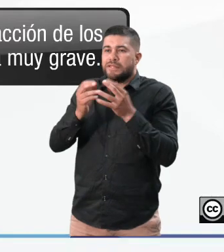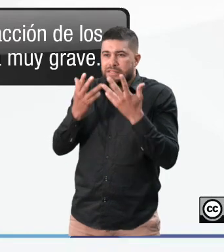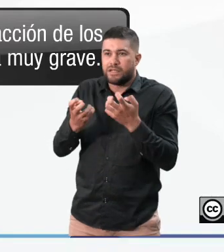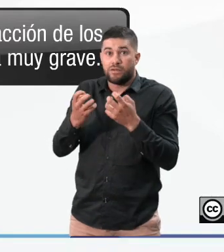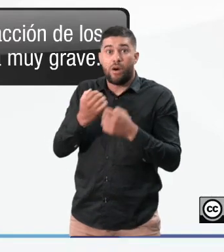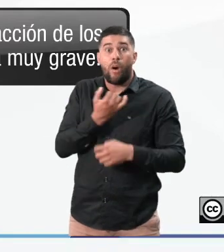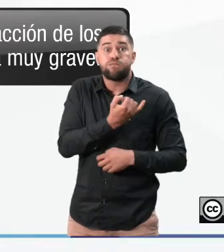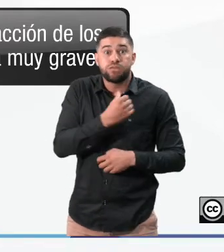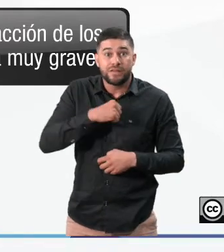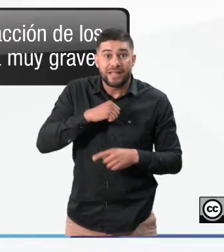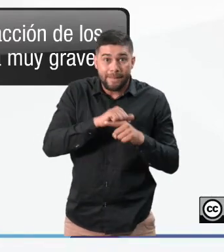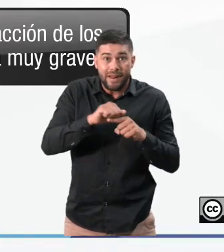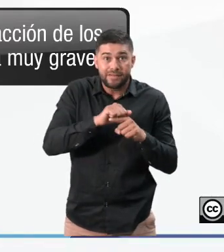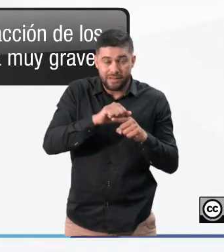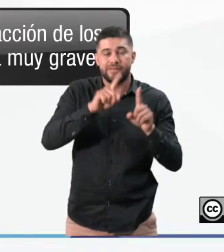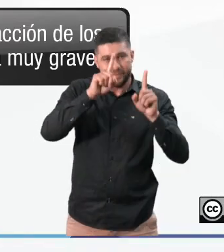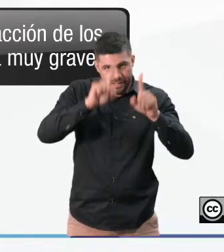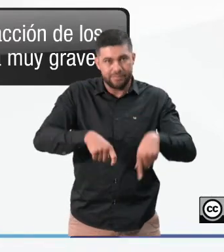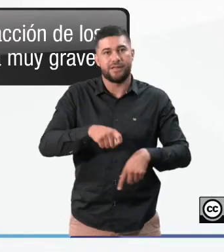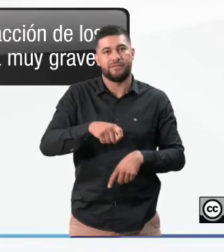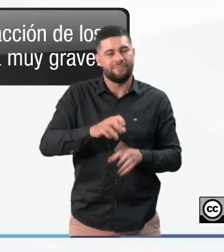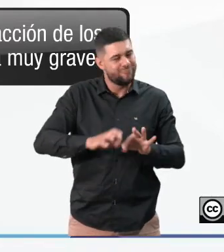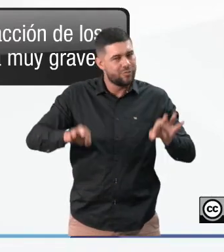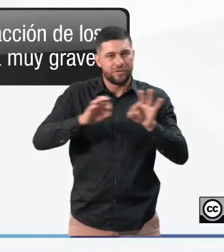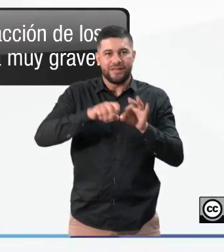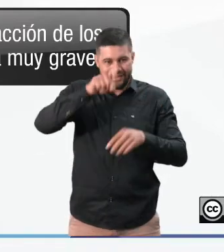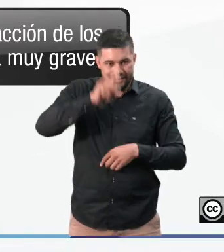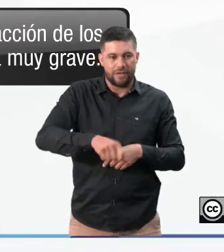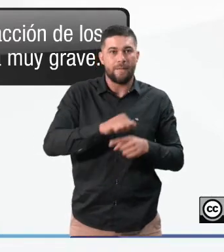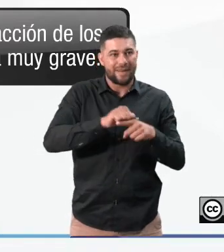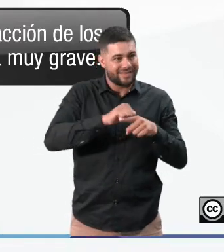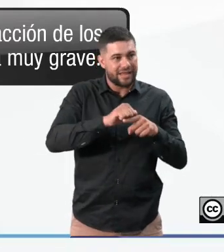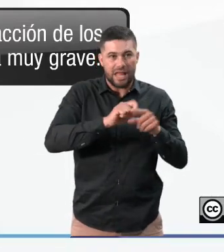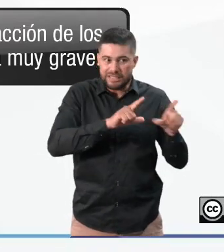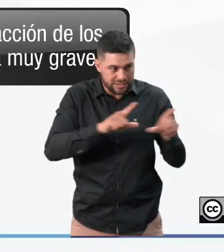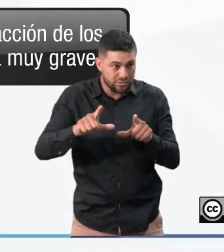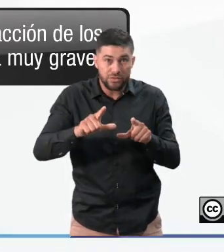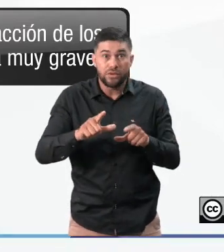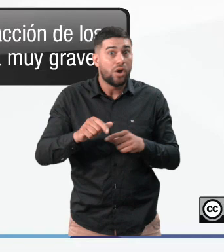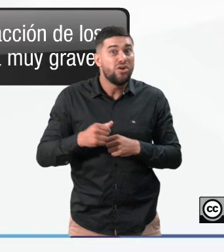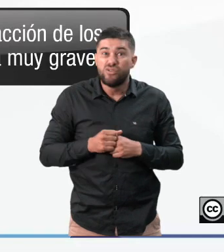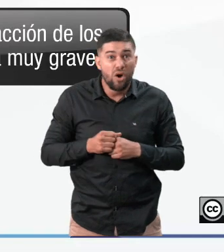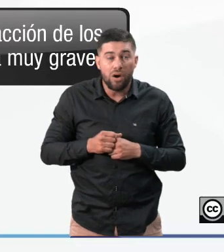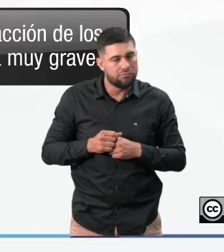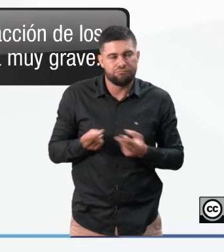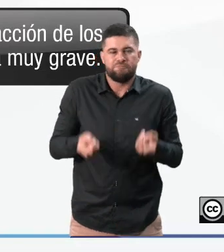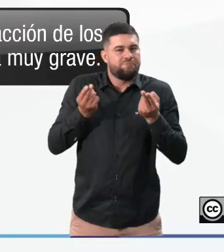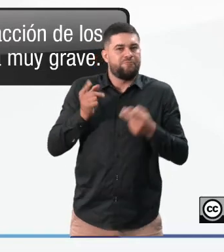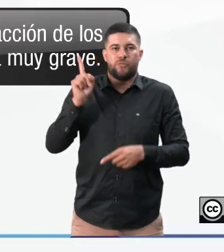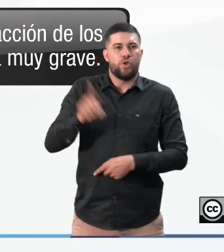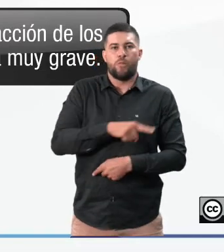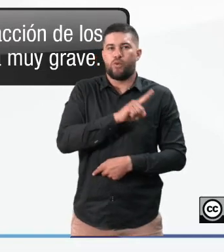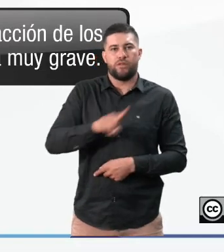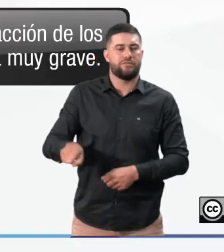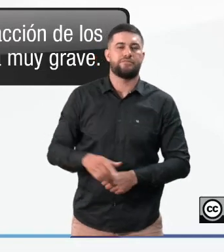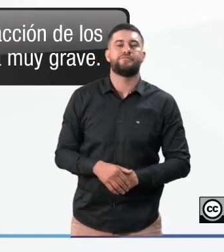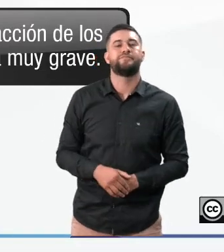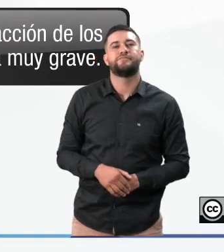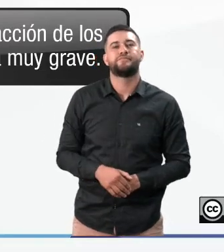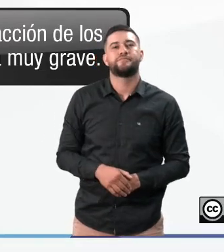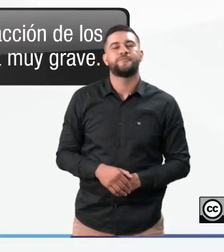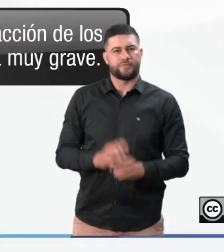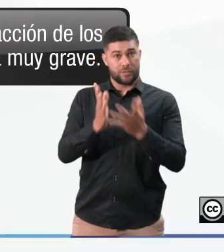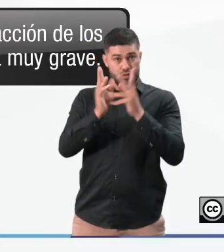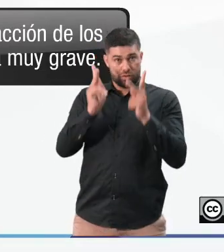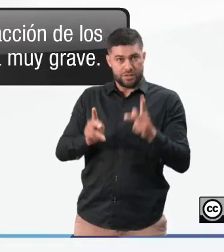por alguna razón con el profesor no llevan a cabo una claridad acerca de la calificación de su evaluación